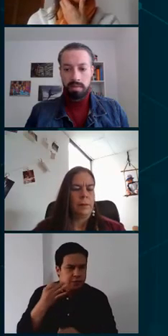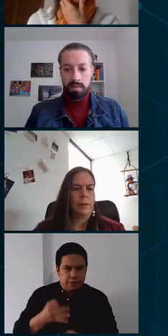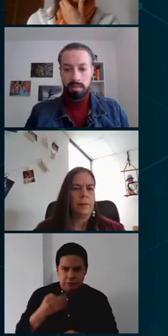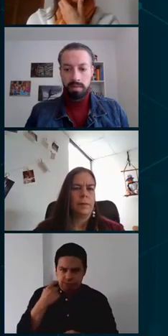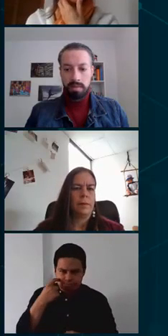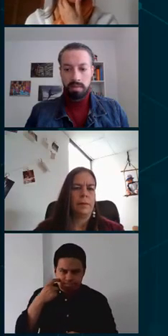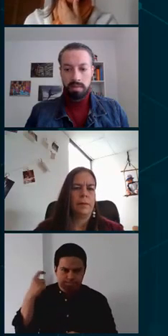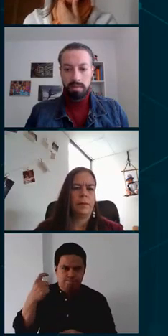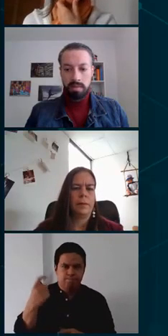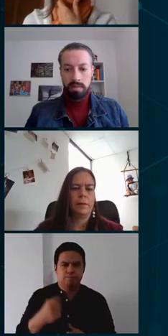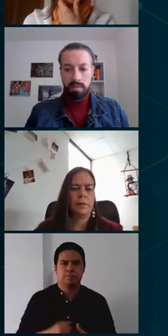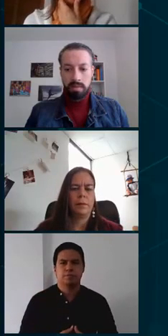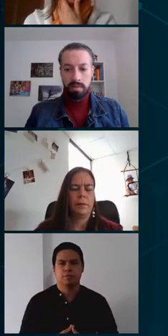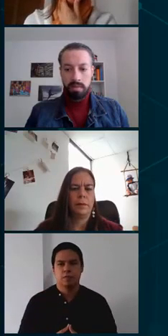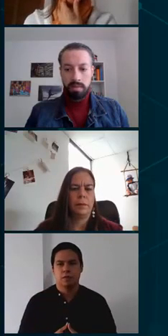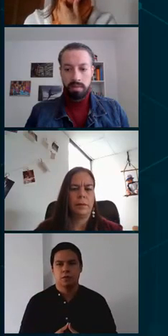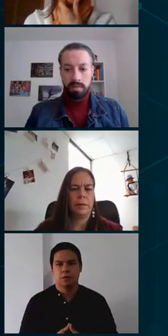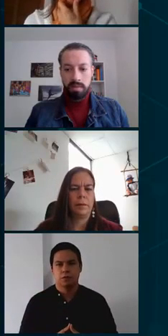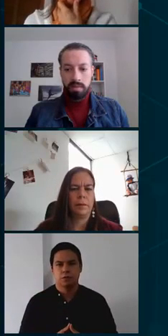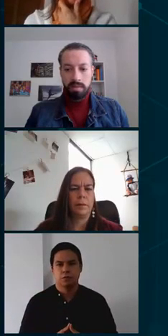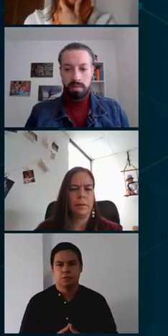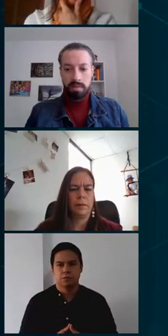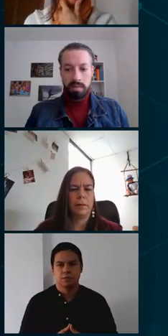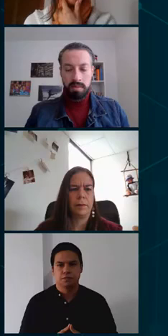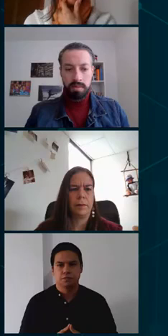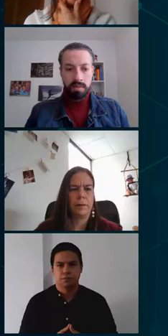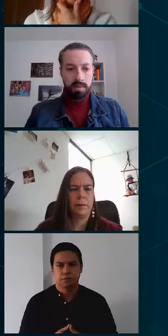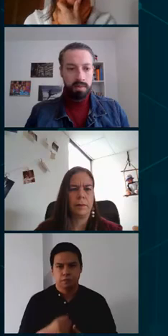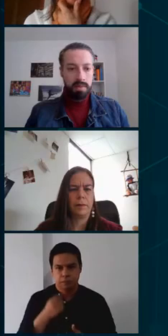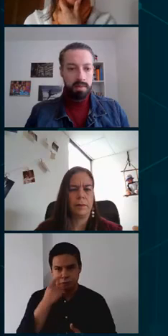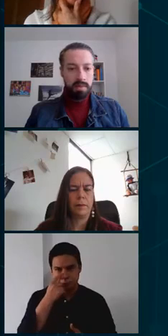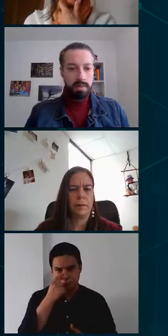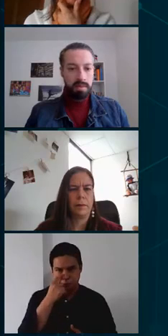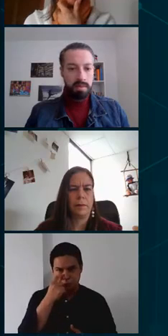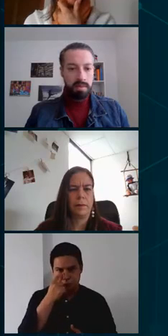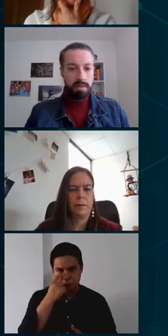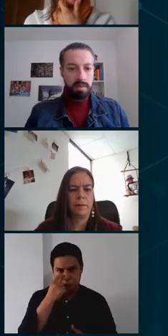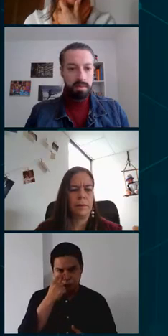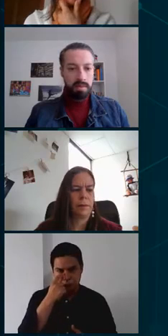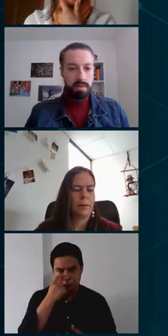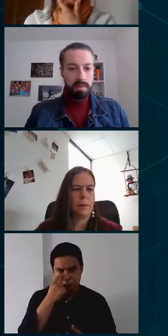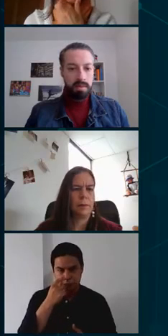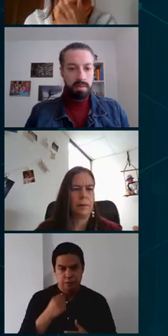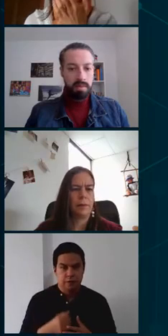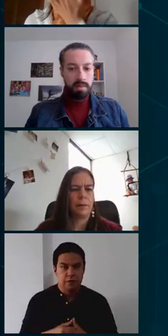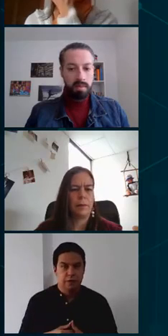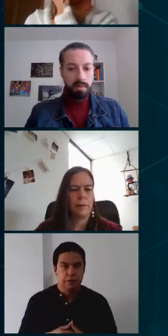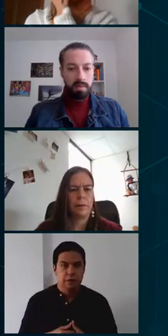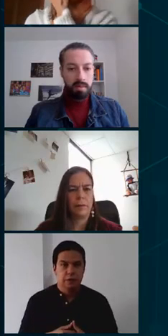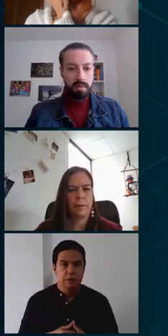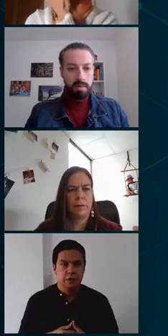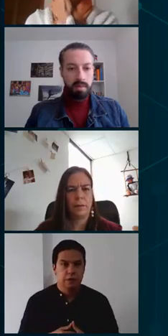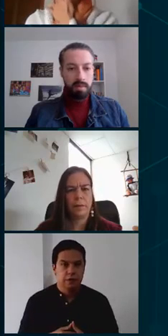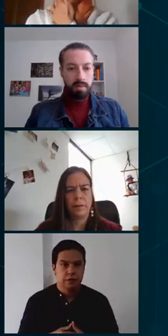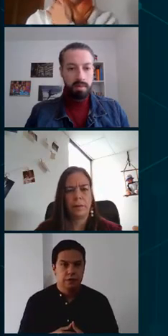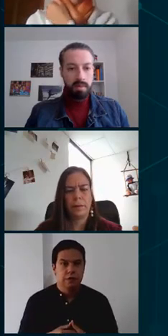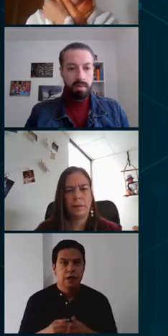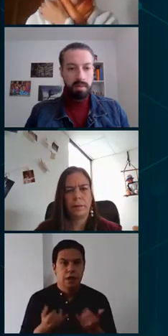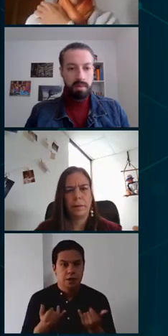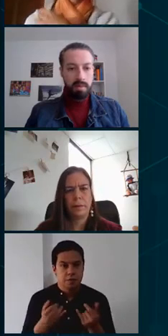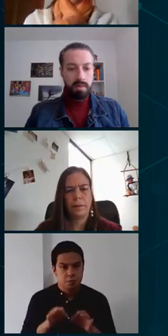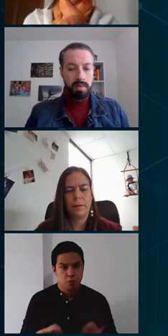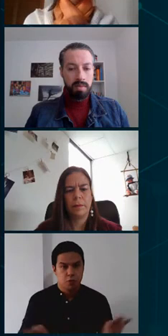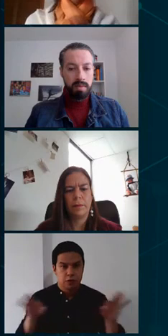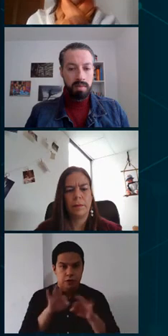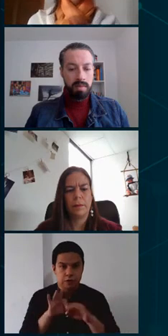Bueno, aquí que les permitimos, pues, tener unas características importantes al momento de testear o tener unas percepciones importantes al